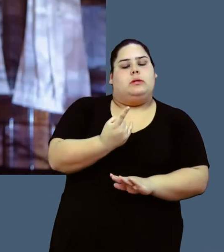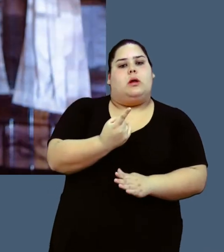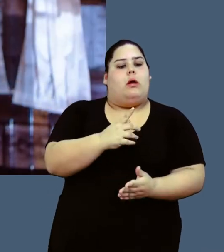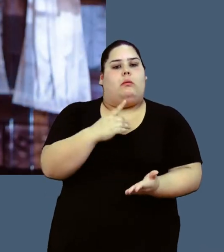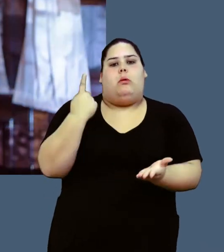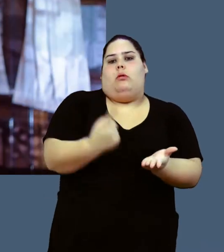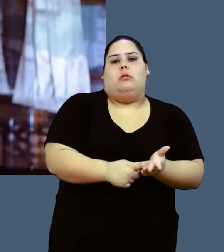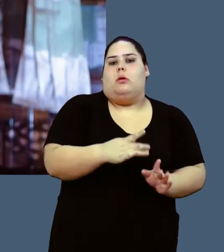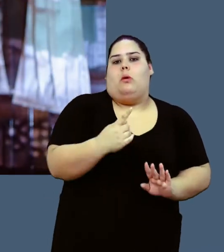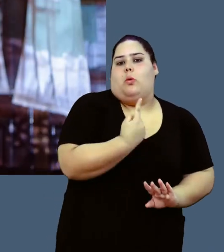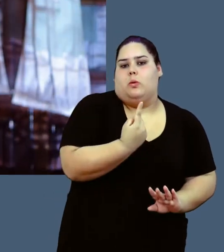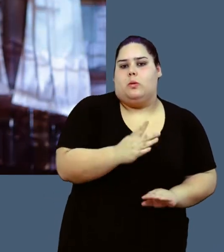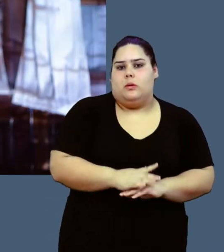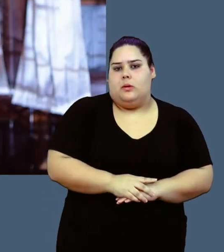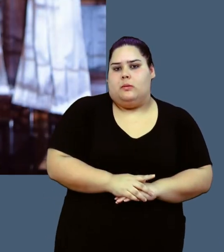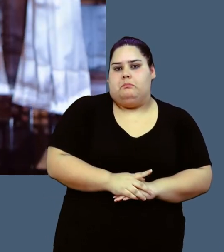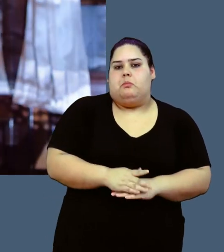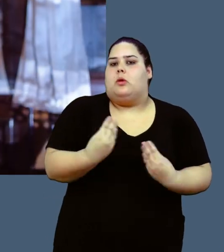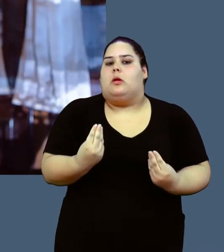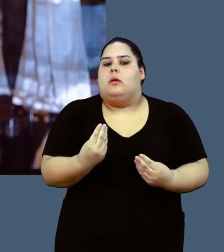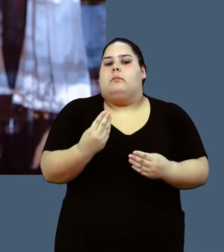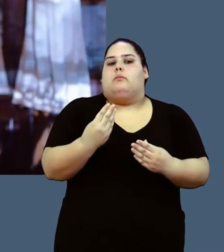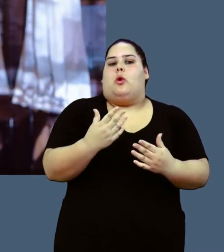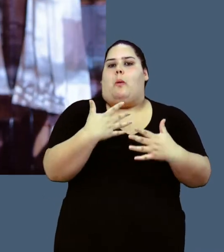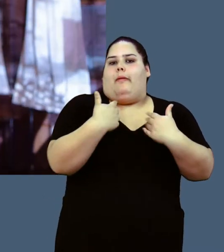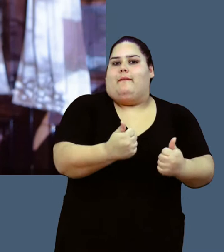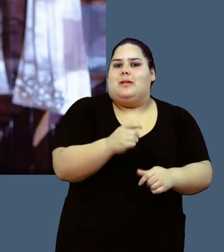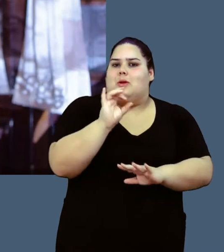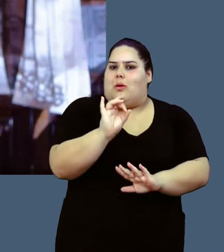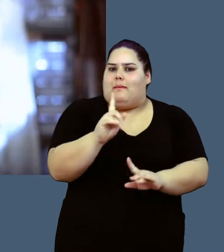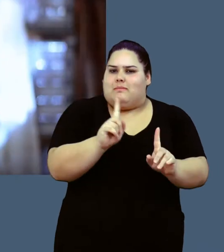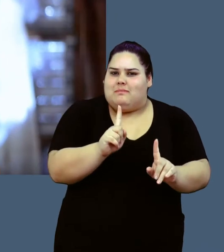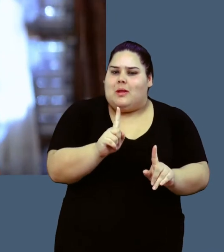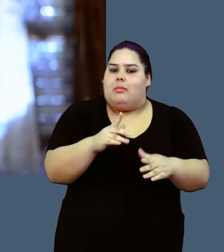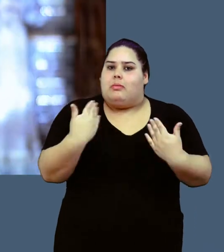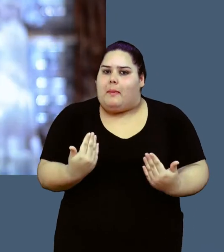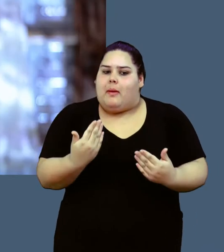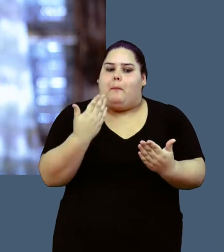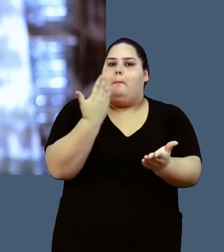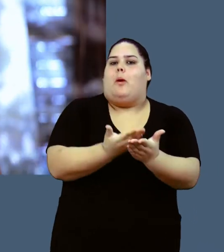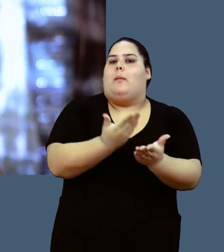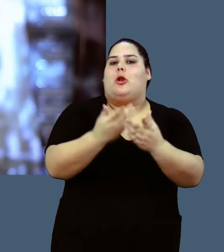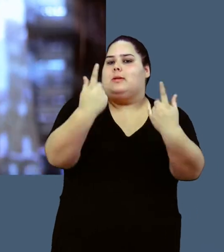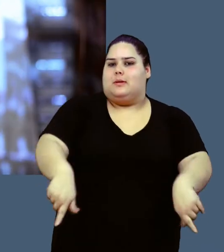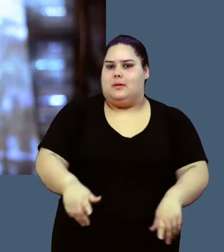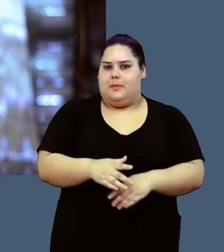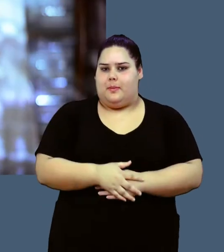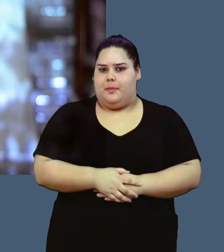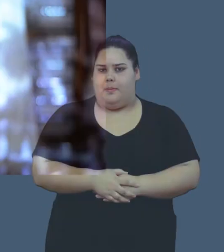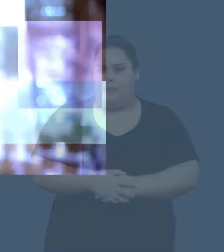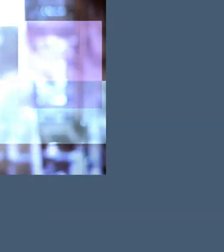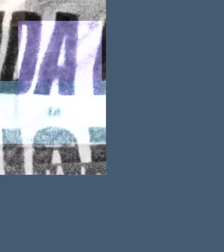la universidad creo que tiene que hacer uso de su autonomía, pero no solo para defenderse, para proponer